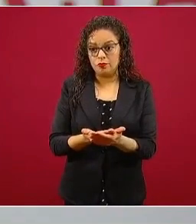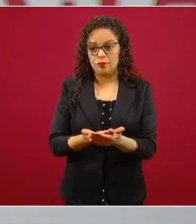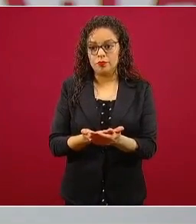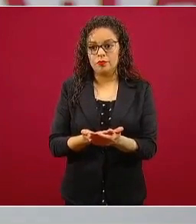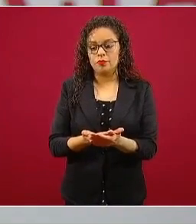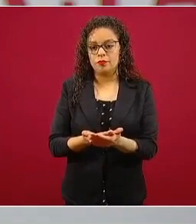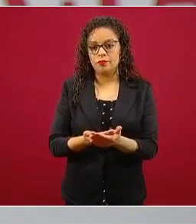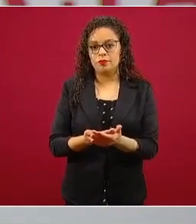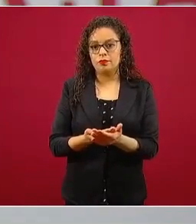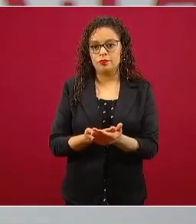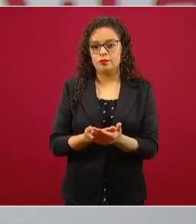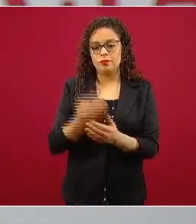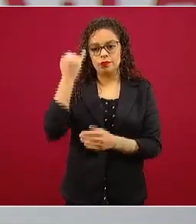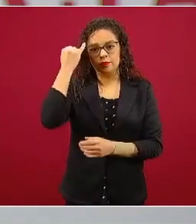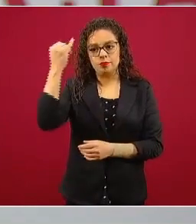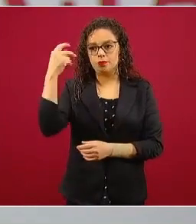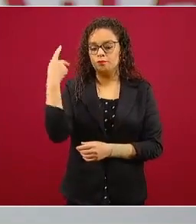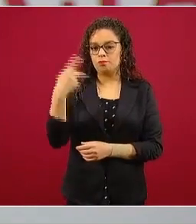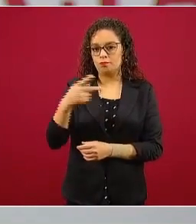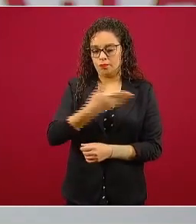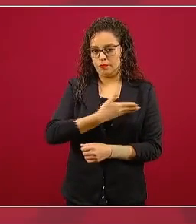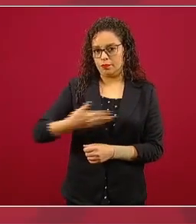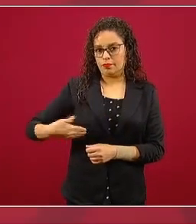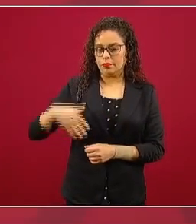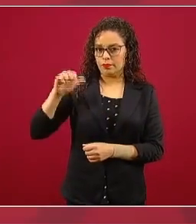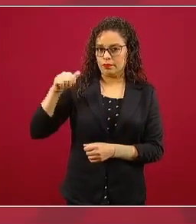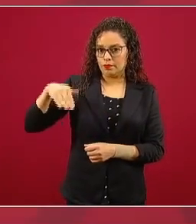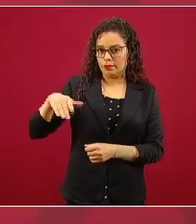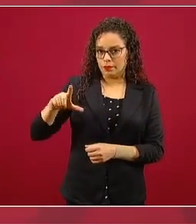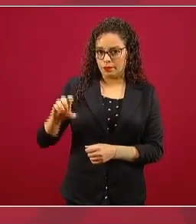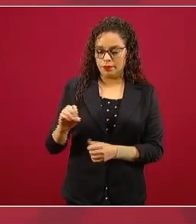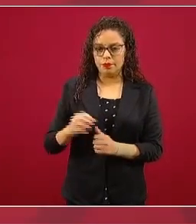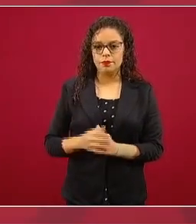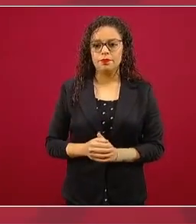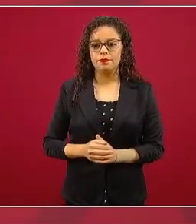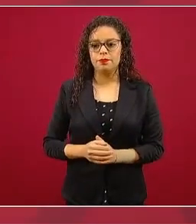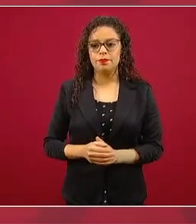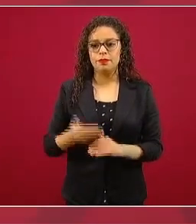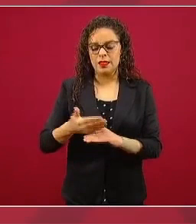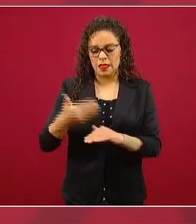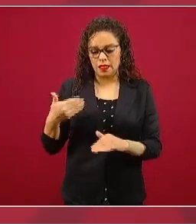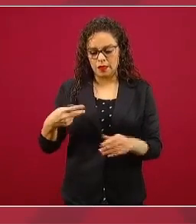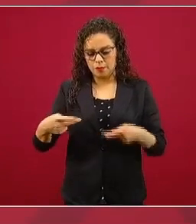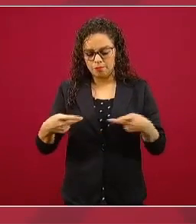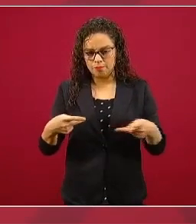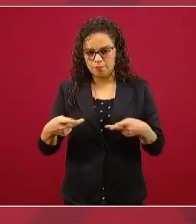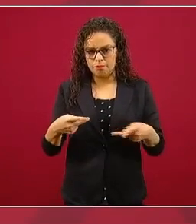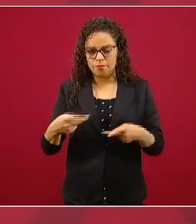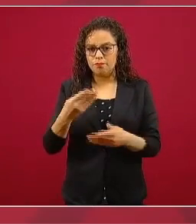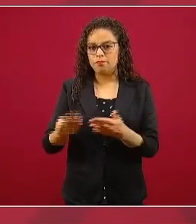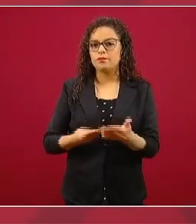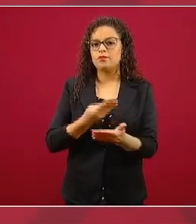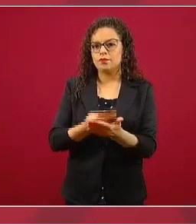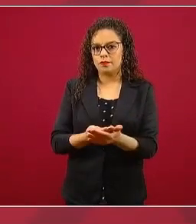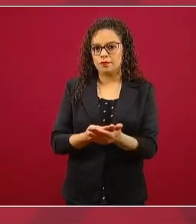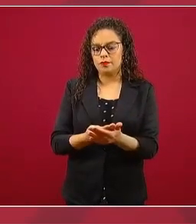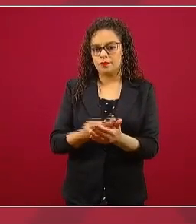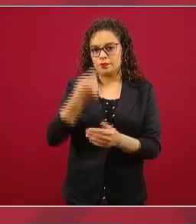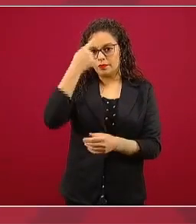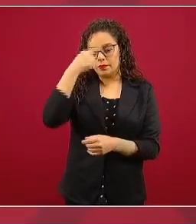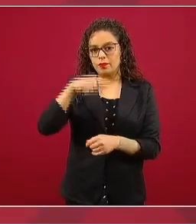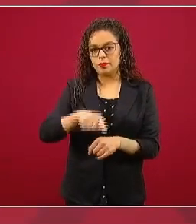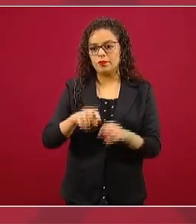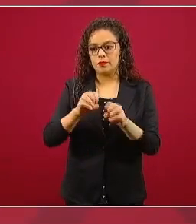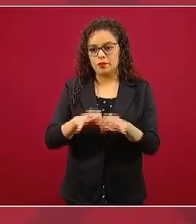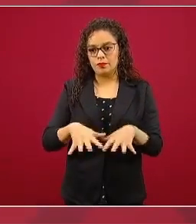por el señor presidente de la República, se presentó y se preparó una resolución para la Asamblea General de